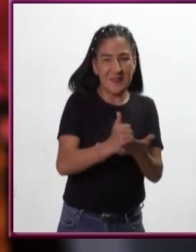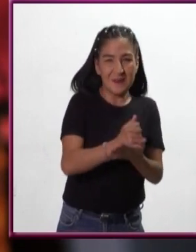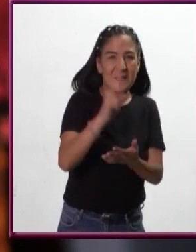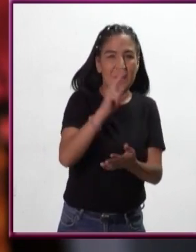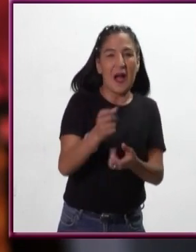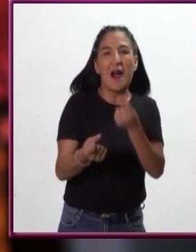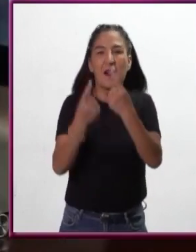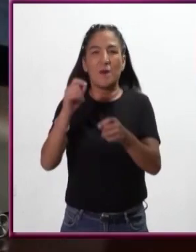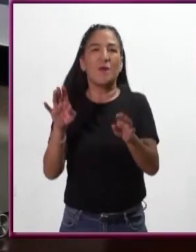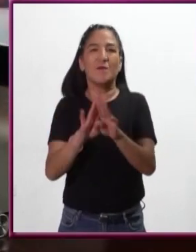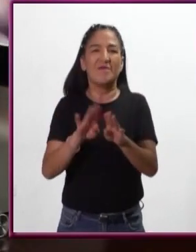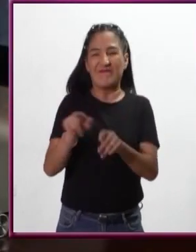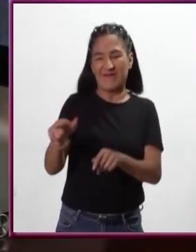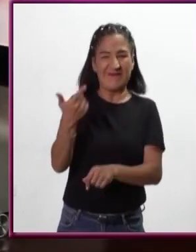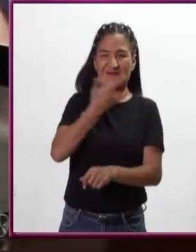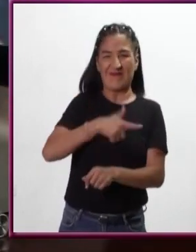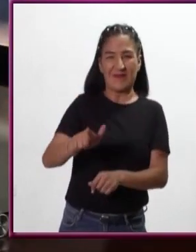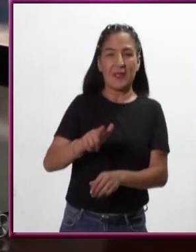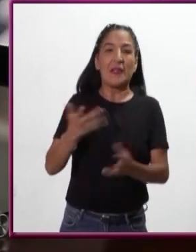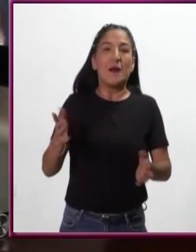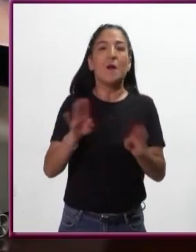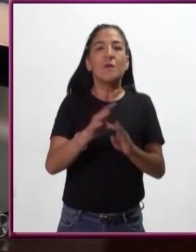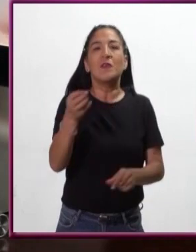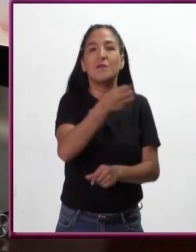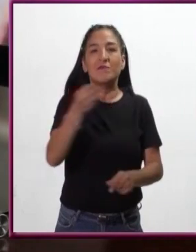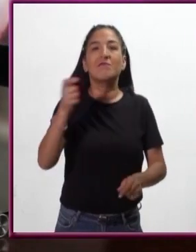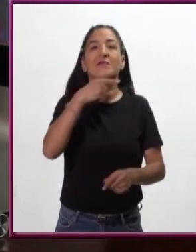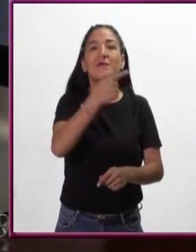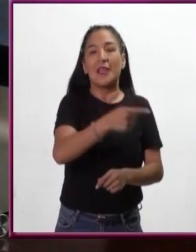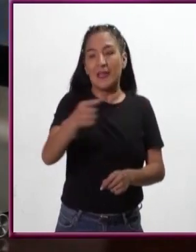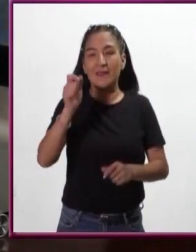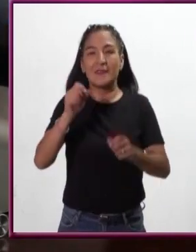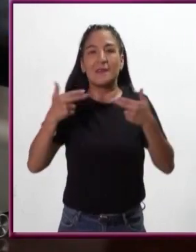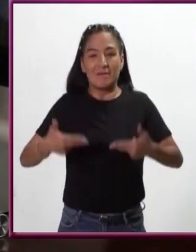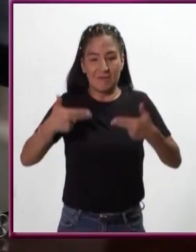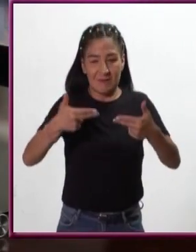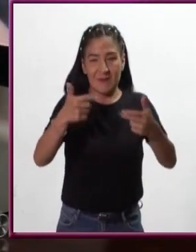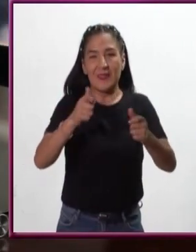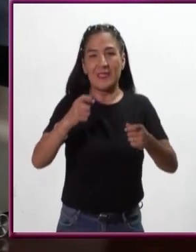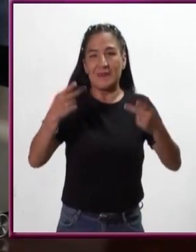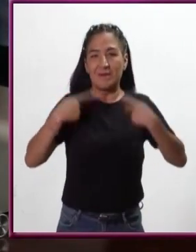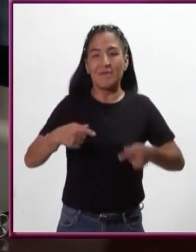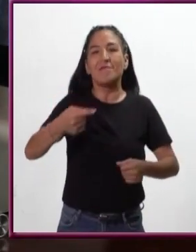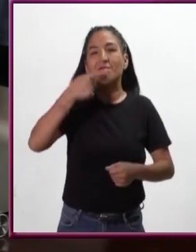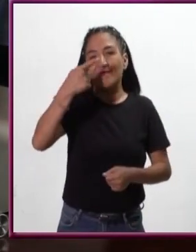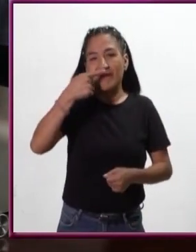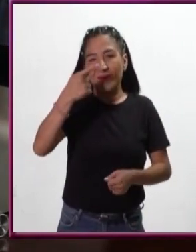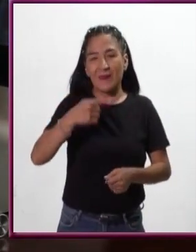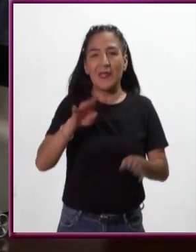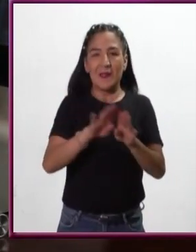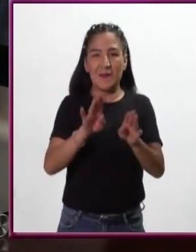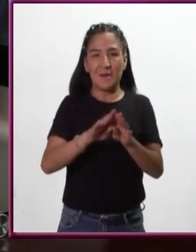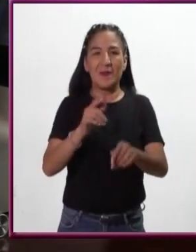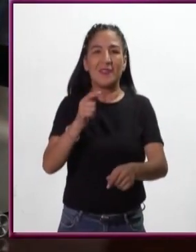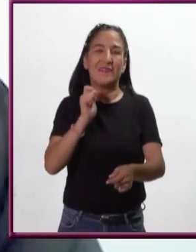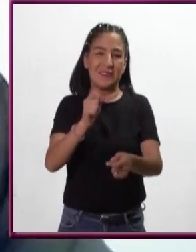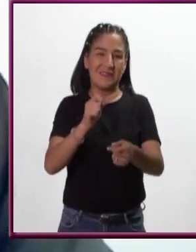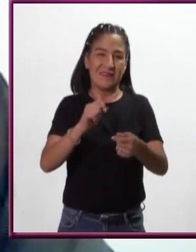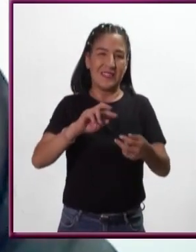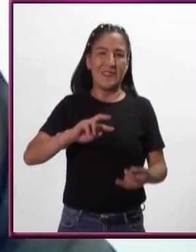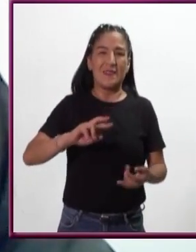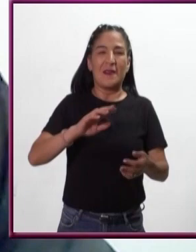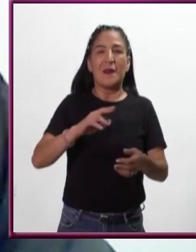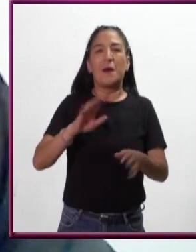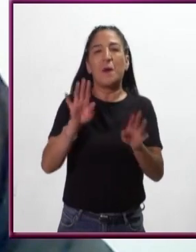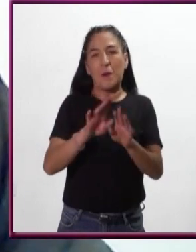desagradable y esto es por cierto orden en los genes que determinan los sensores olfativos en la nariz. En el caso